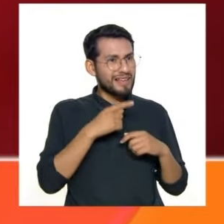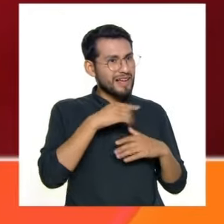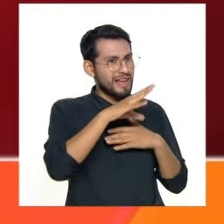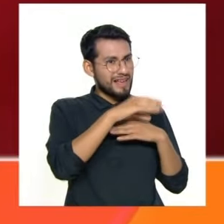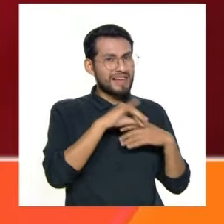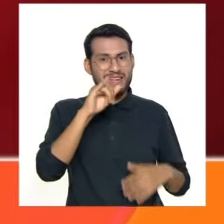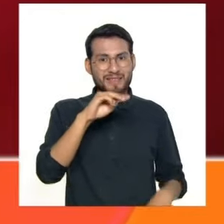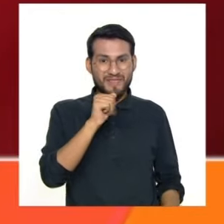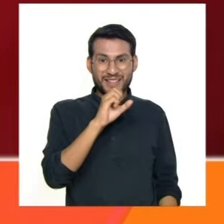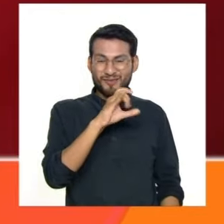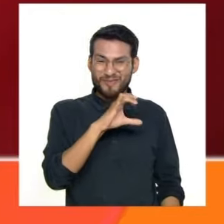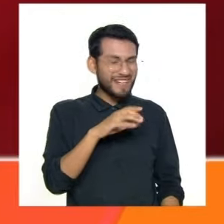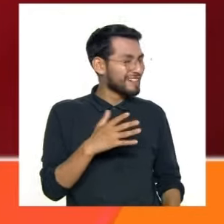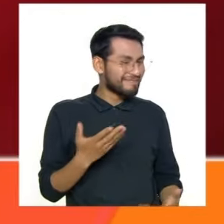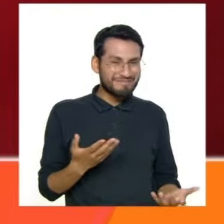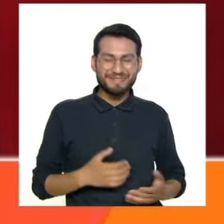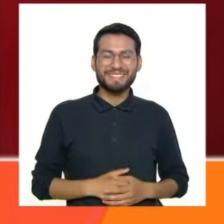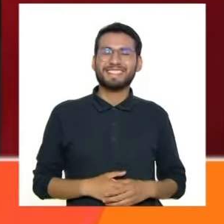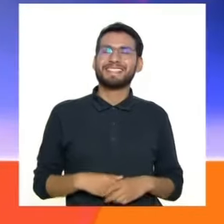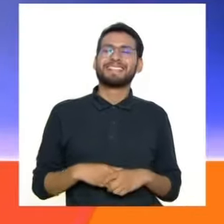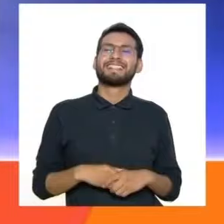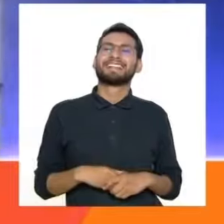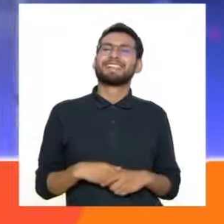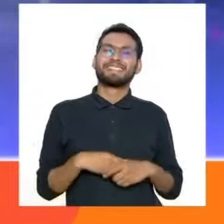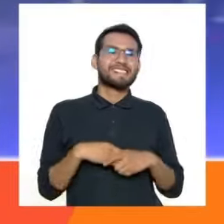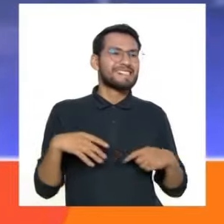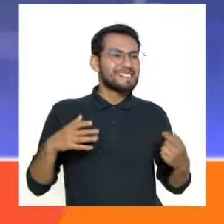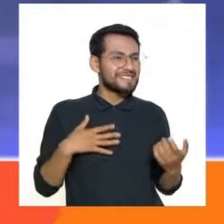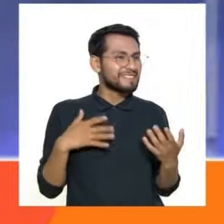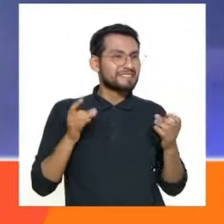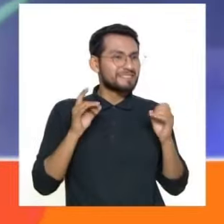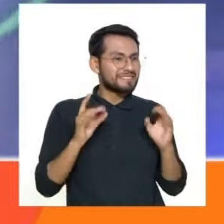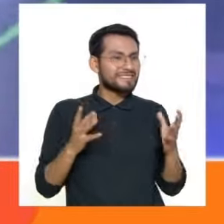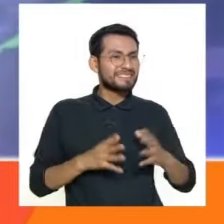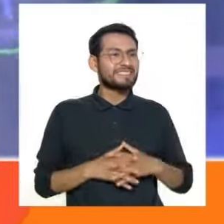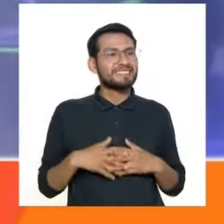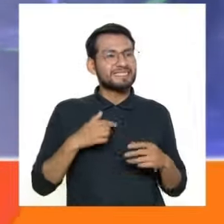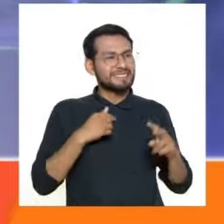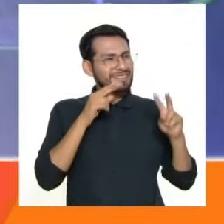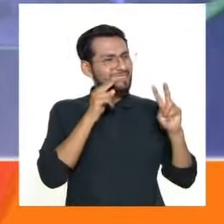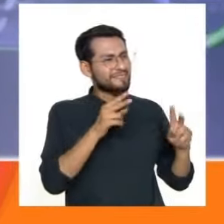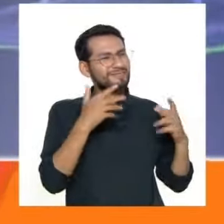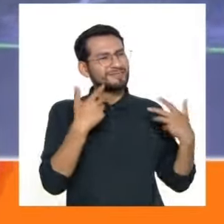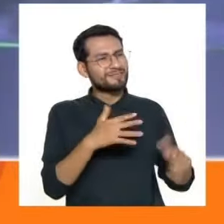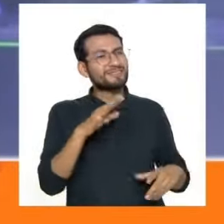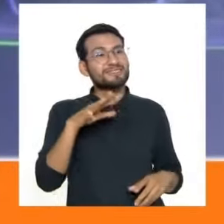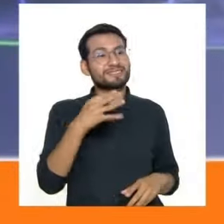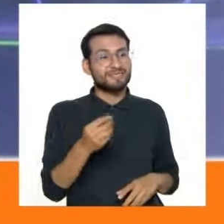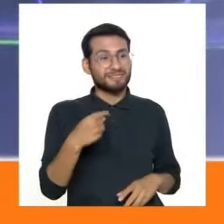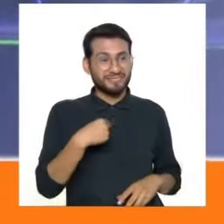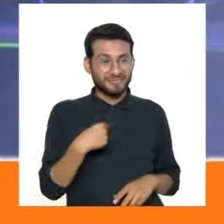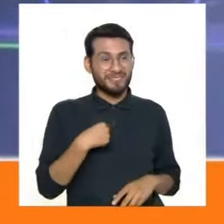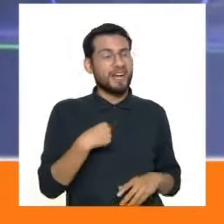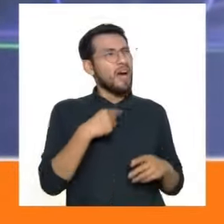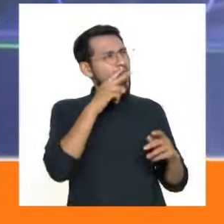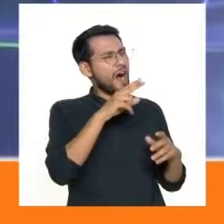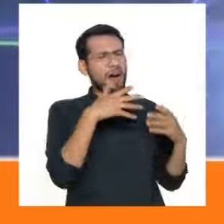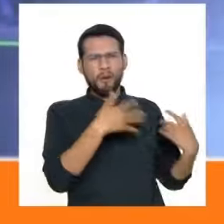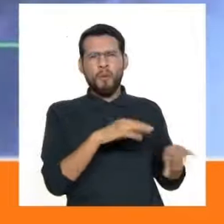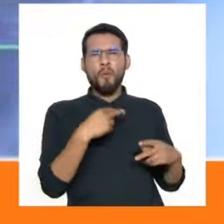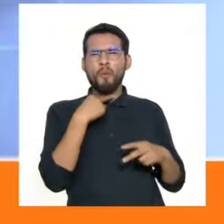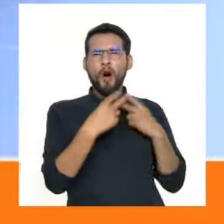de ella Entonces siempre fue esta este evocación no esta admirarla mucho porque yo soy una admiradora de las